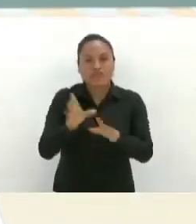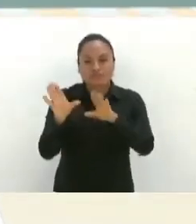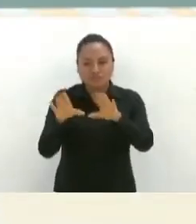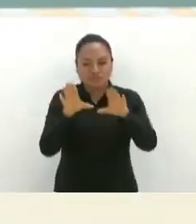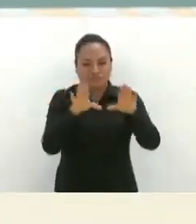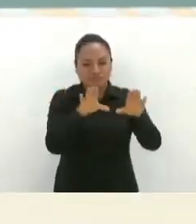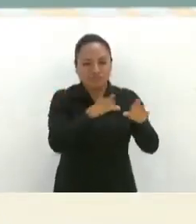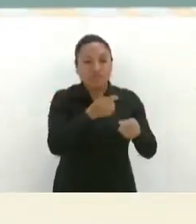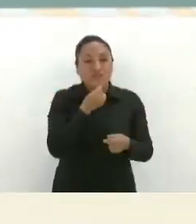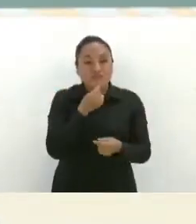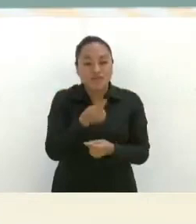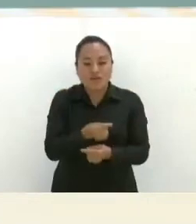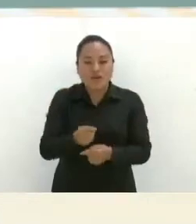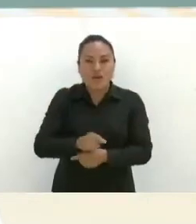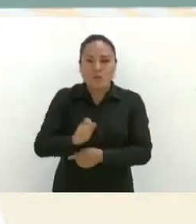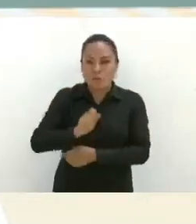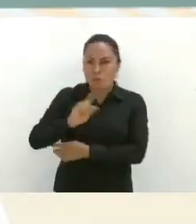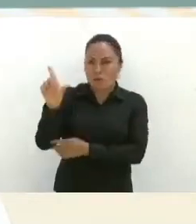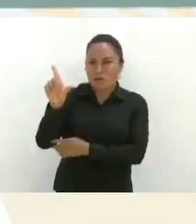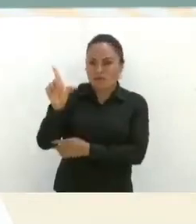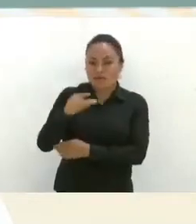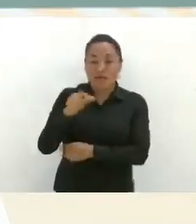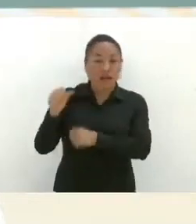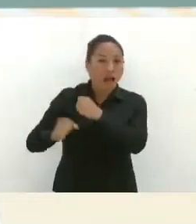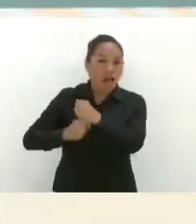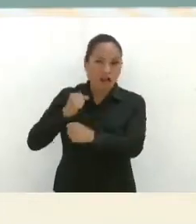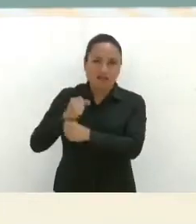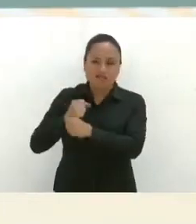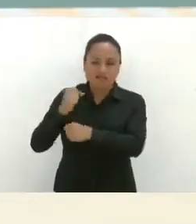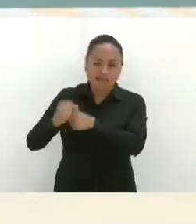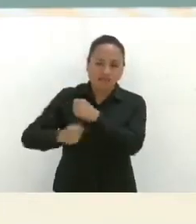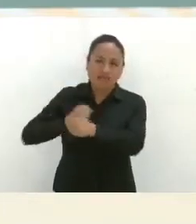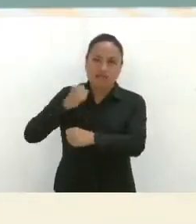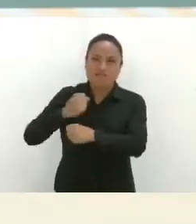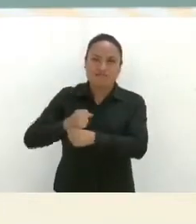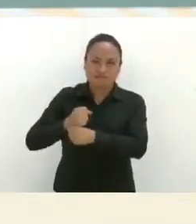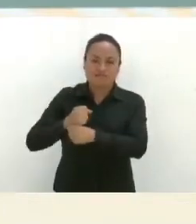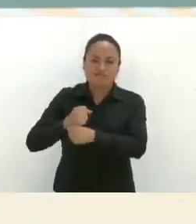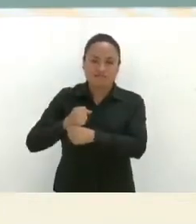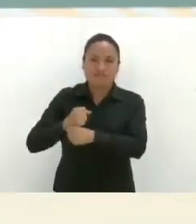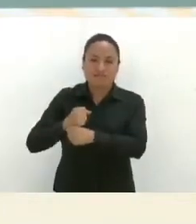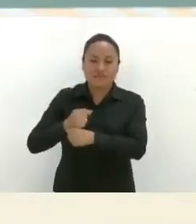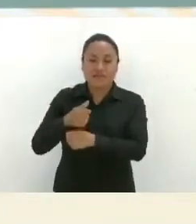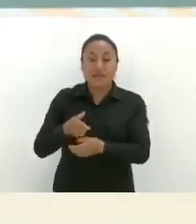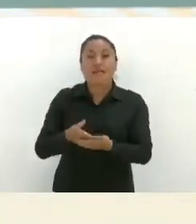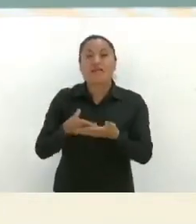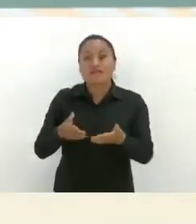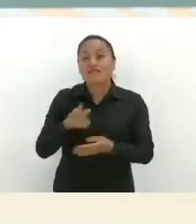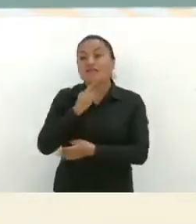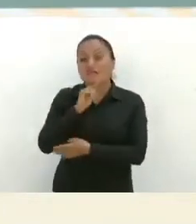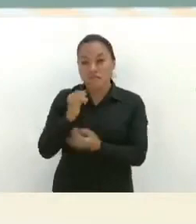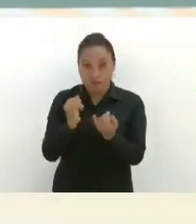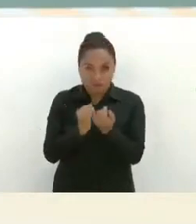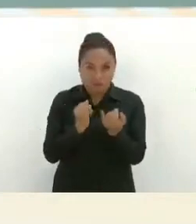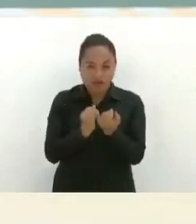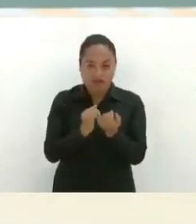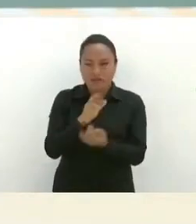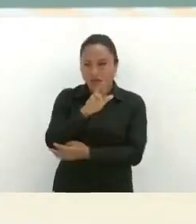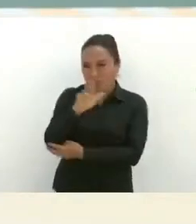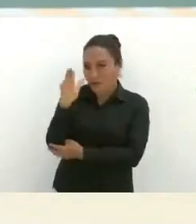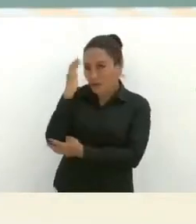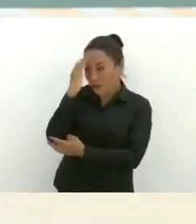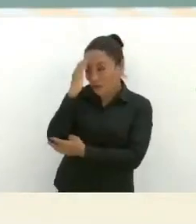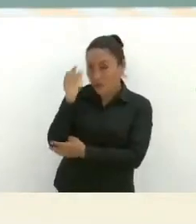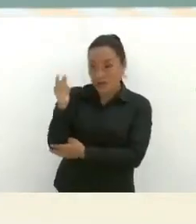Como lo han hecho por muchos años También esta parte Quiero reconocer